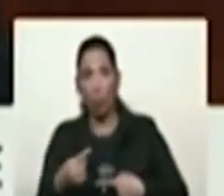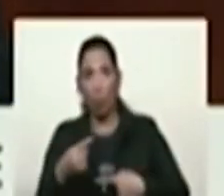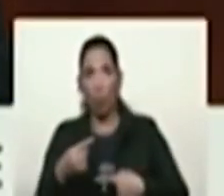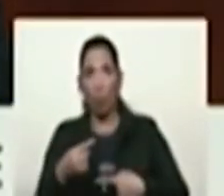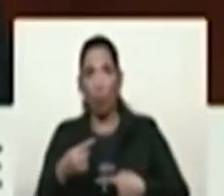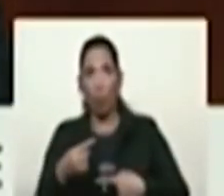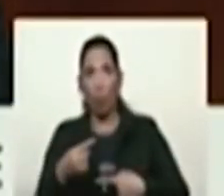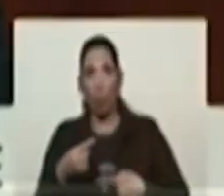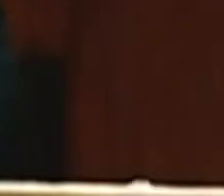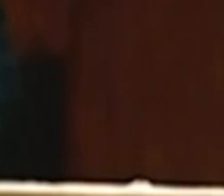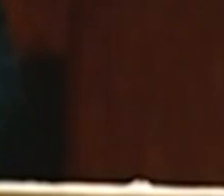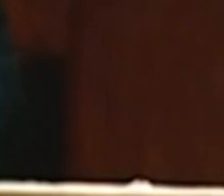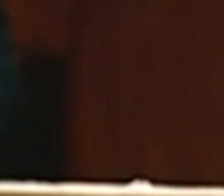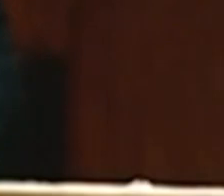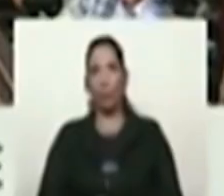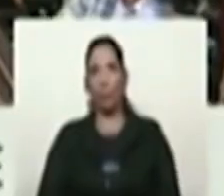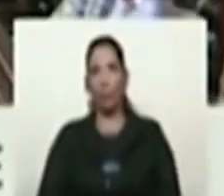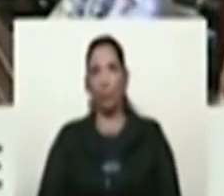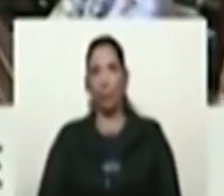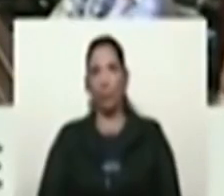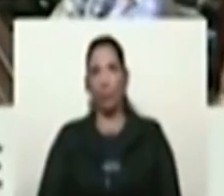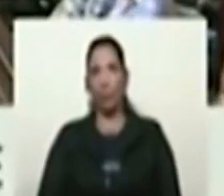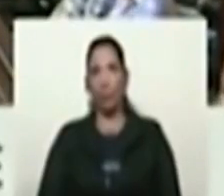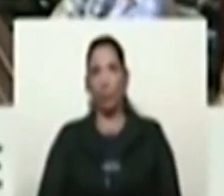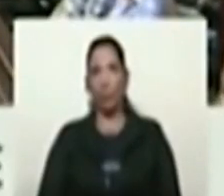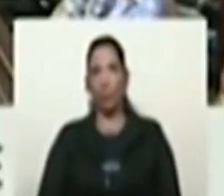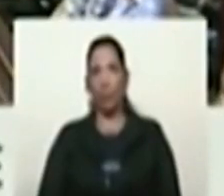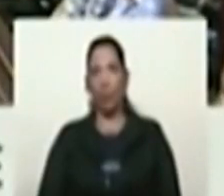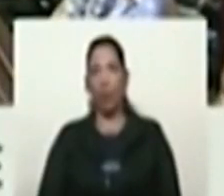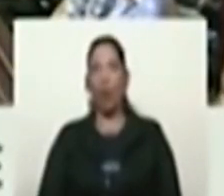solo la primera de varias detenciones que se llevarán a cabo en las próximas horas.